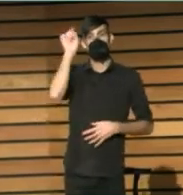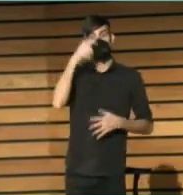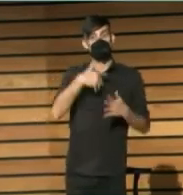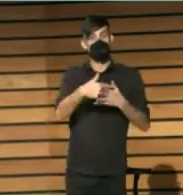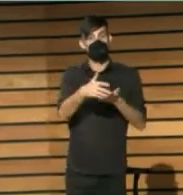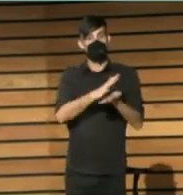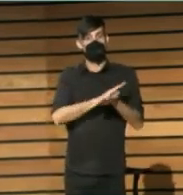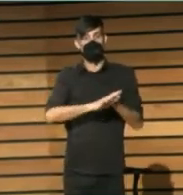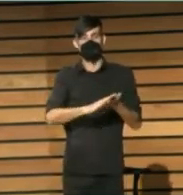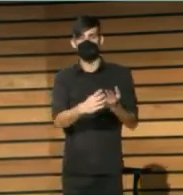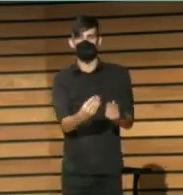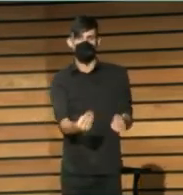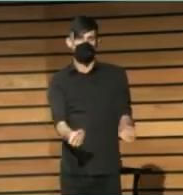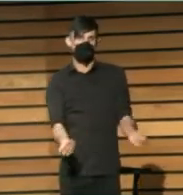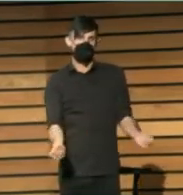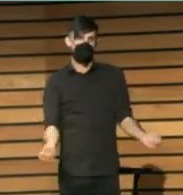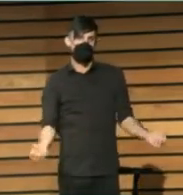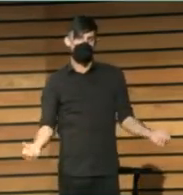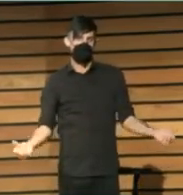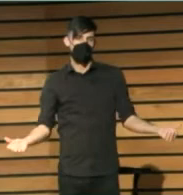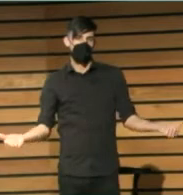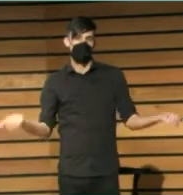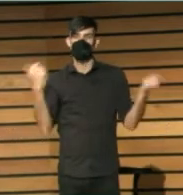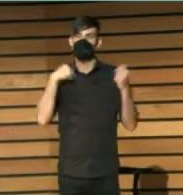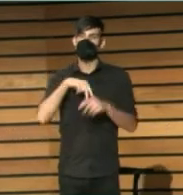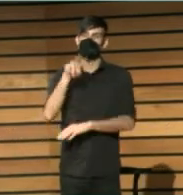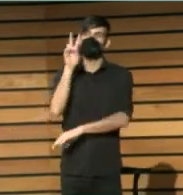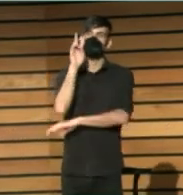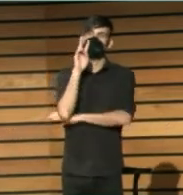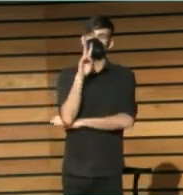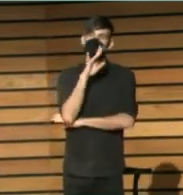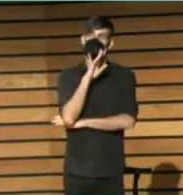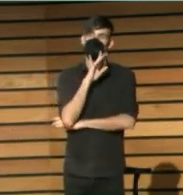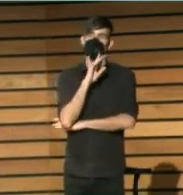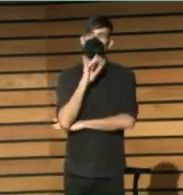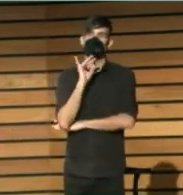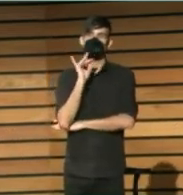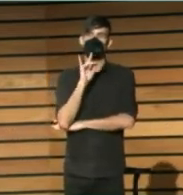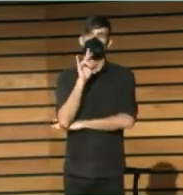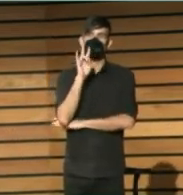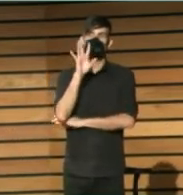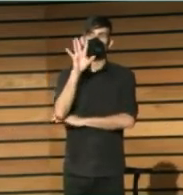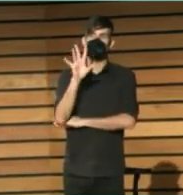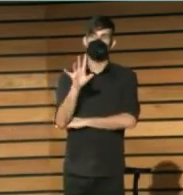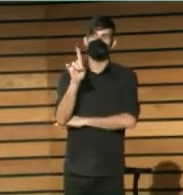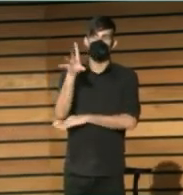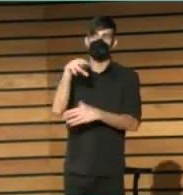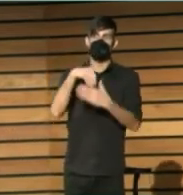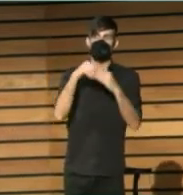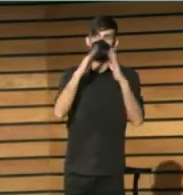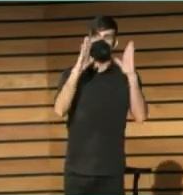como flores de jardín. Yo lo miraba leer como si hiciera algo que yo solo veía en casa cuando mi madre